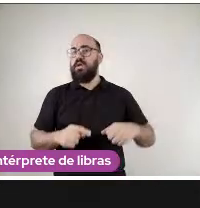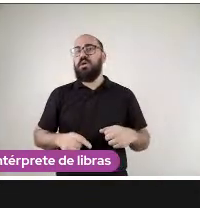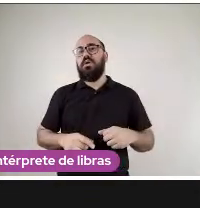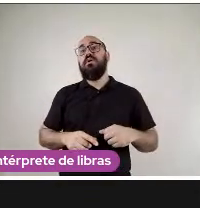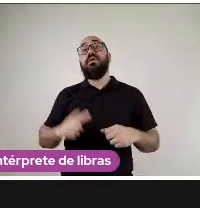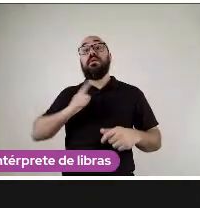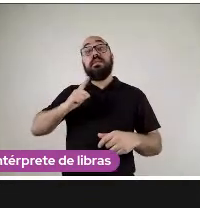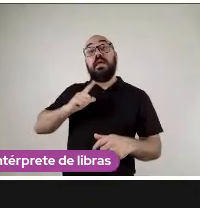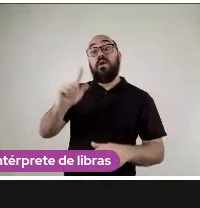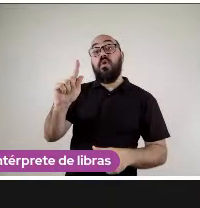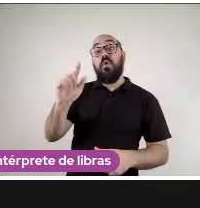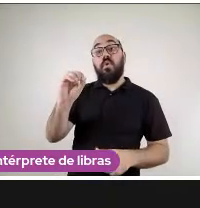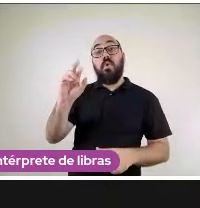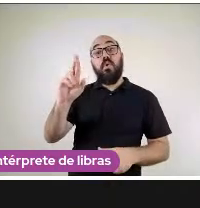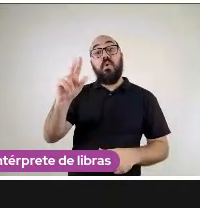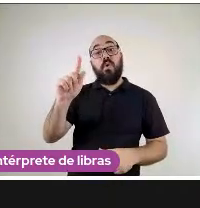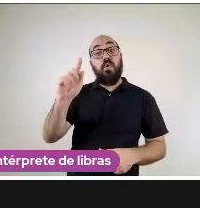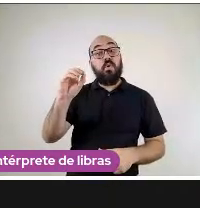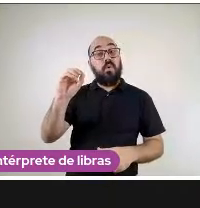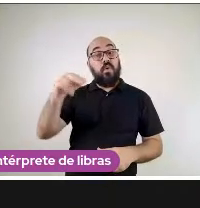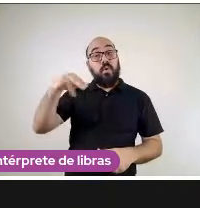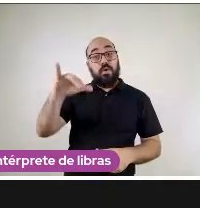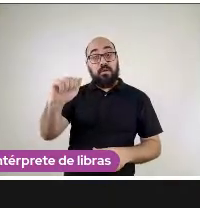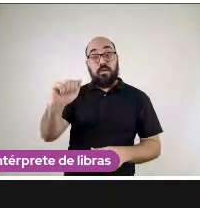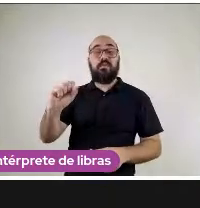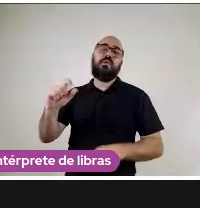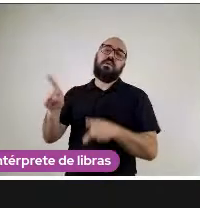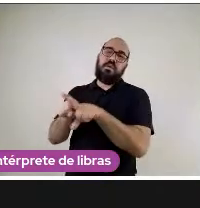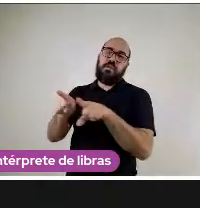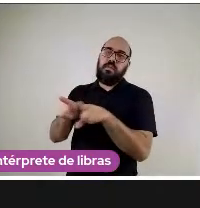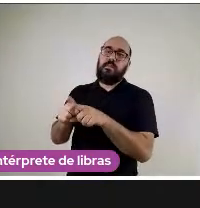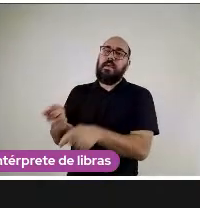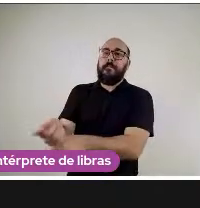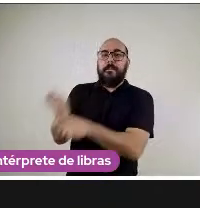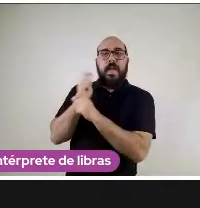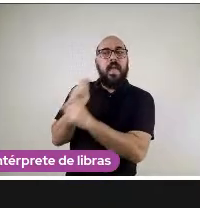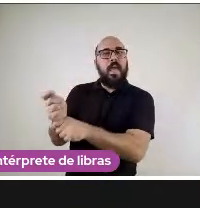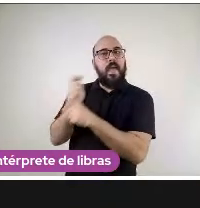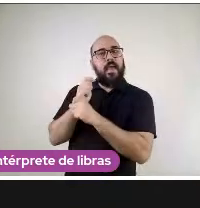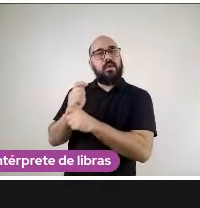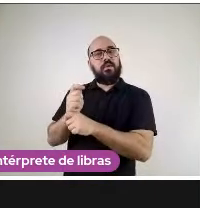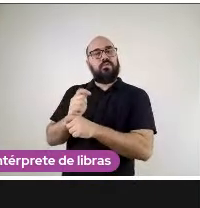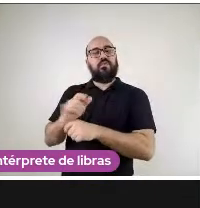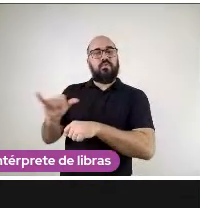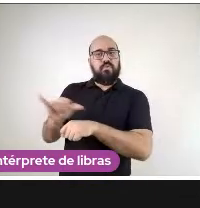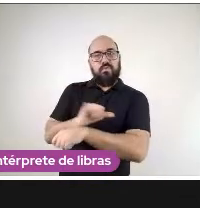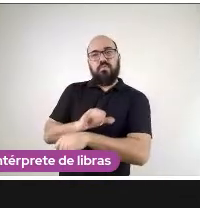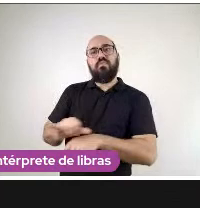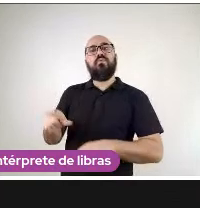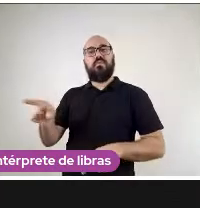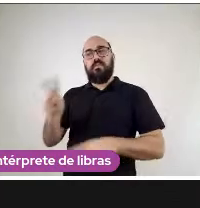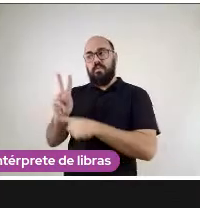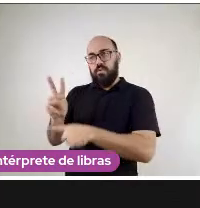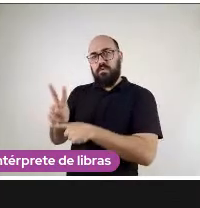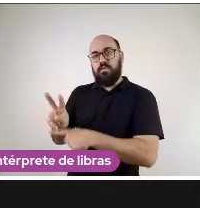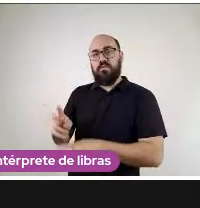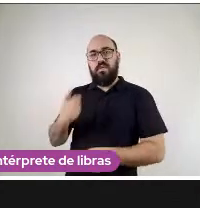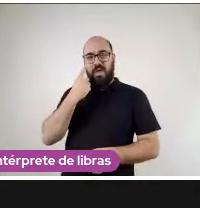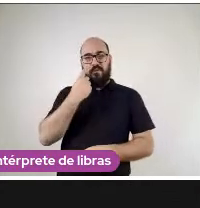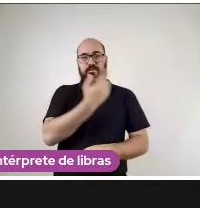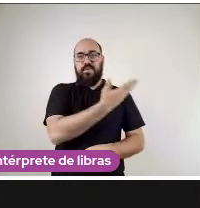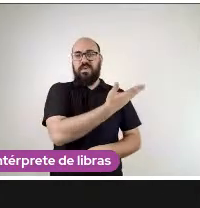mis compañeros encontraron estos fragmentos desprendidos. Y lo que vamos a hacer es, a partir de septiembre, un proyecto en el que vamos